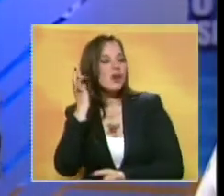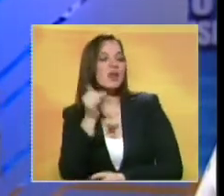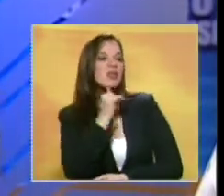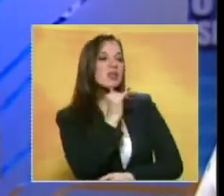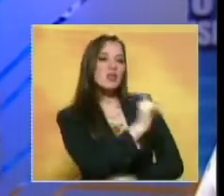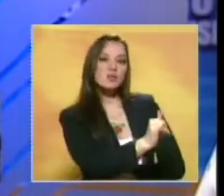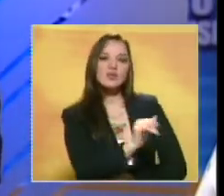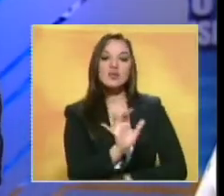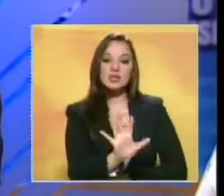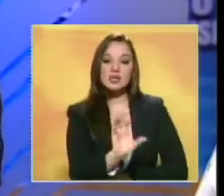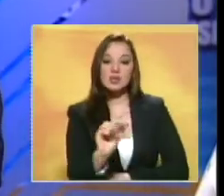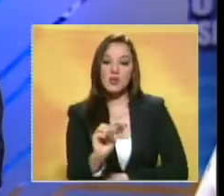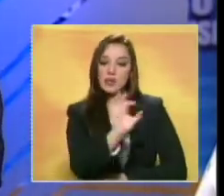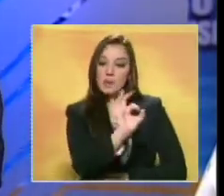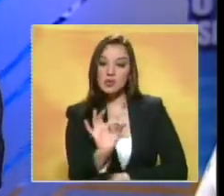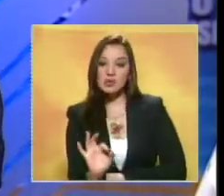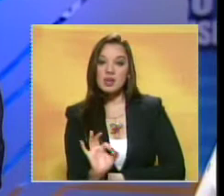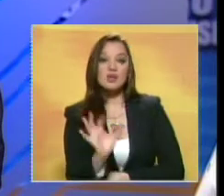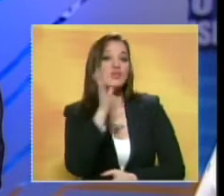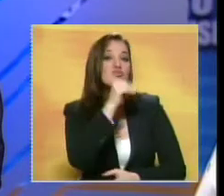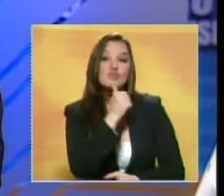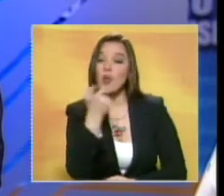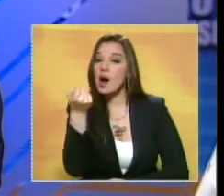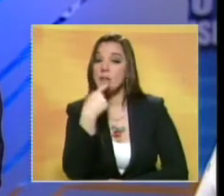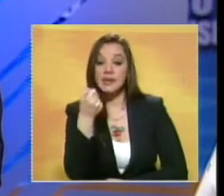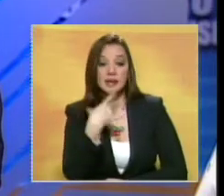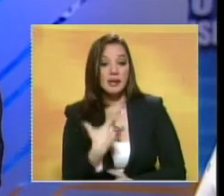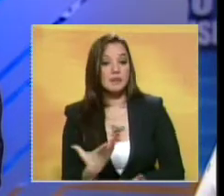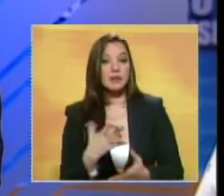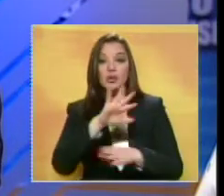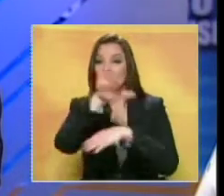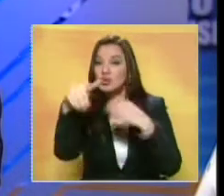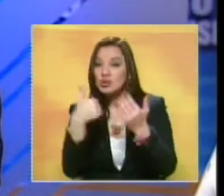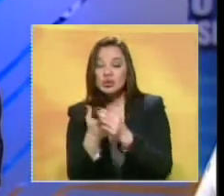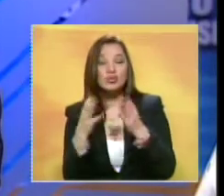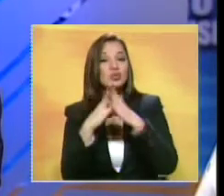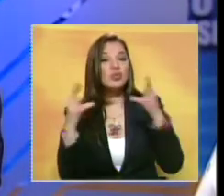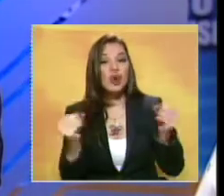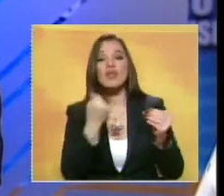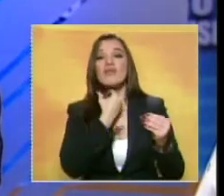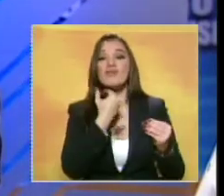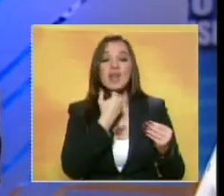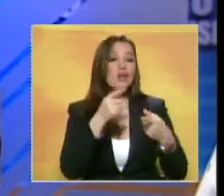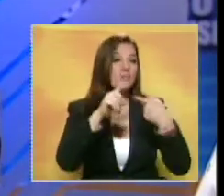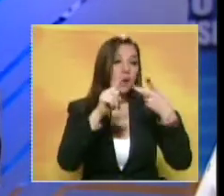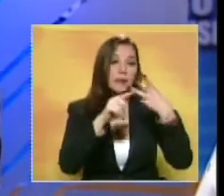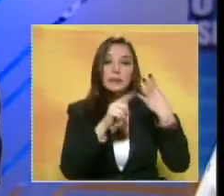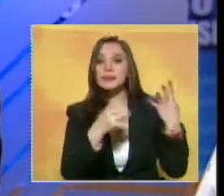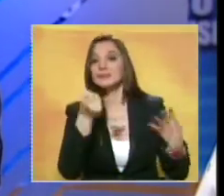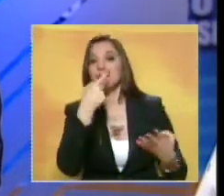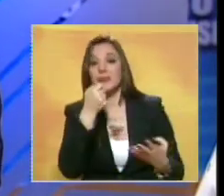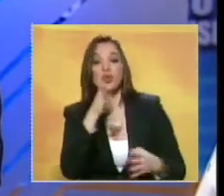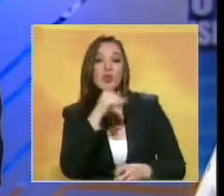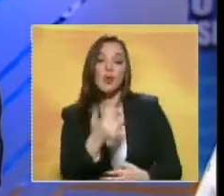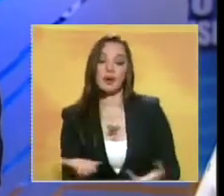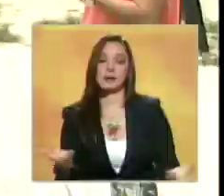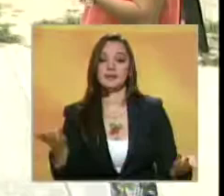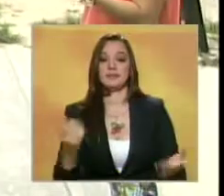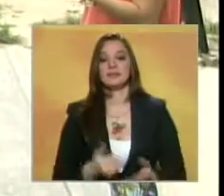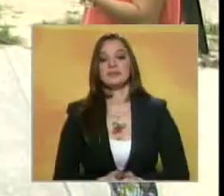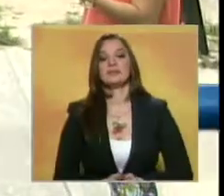que 50% se ubica la escasez de medicamentos para todas las patologías en la entidad. Rosbeli Quiñones nos amplía la